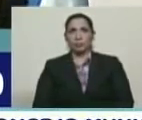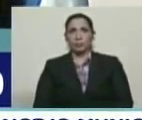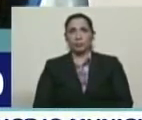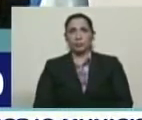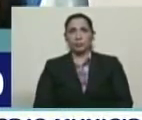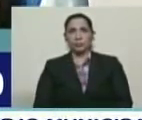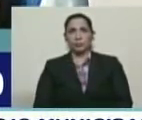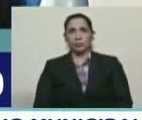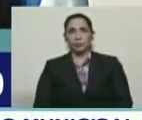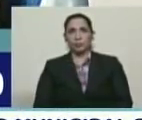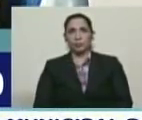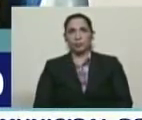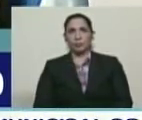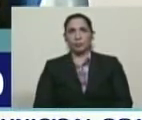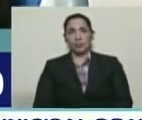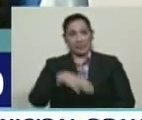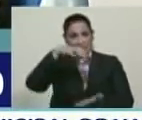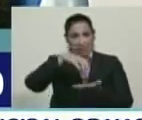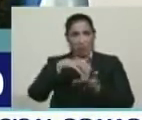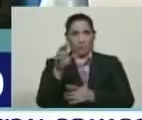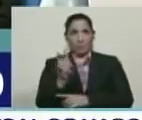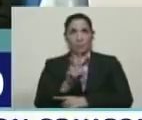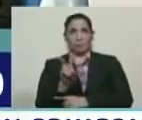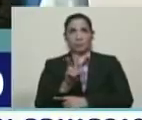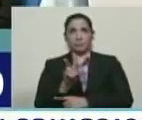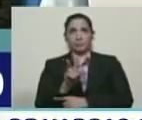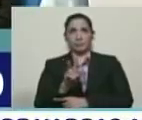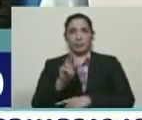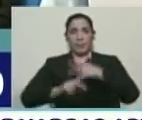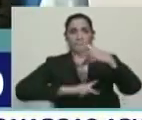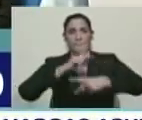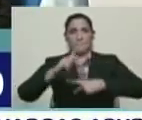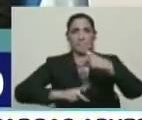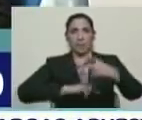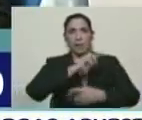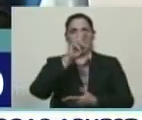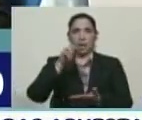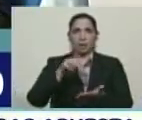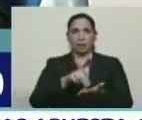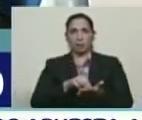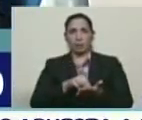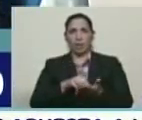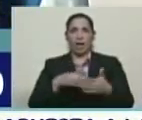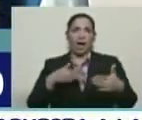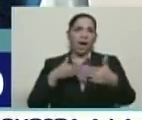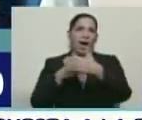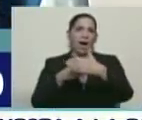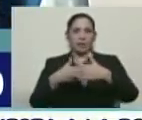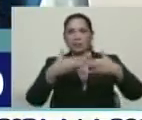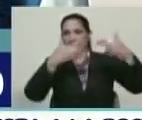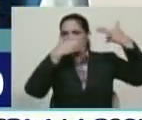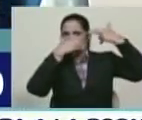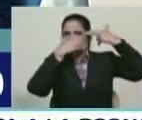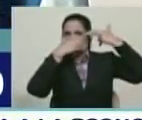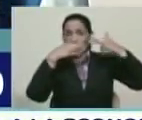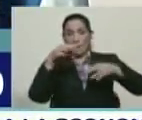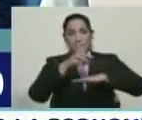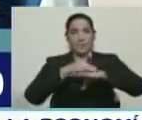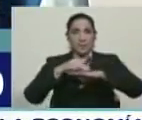Nacional del Estado venezolano, el Plan Nacional Antisecuestro. Como Ministerio